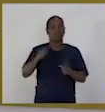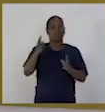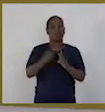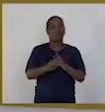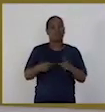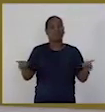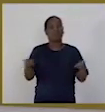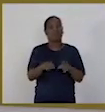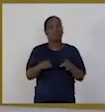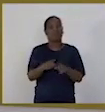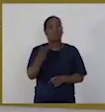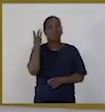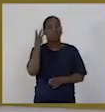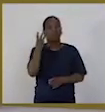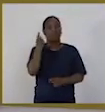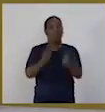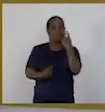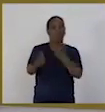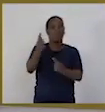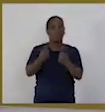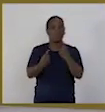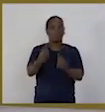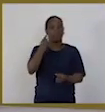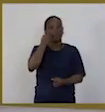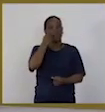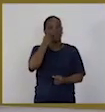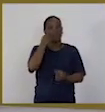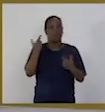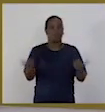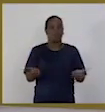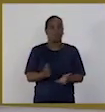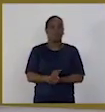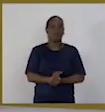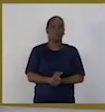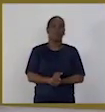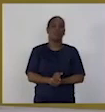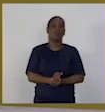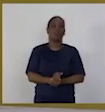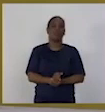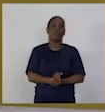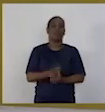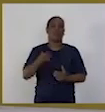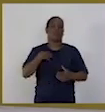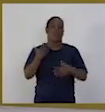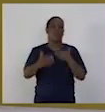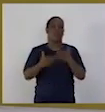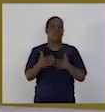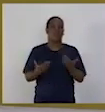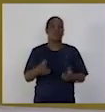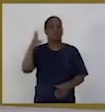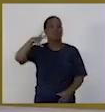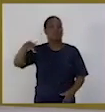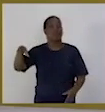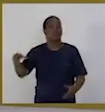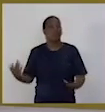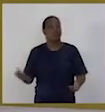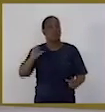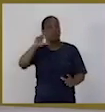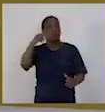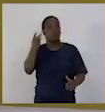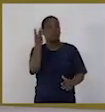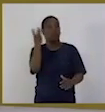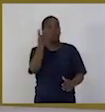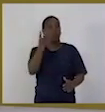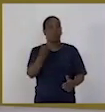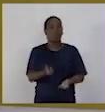tres factores que tenemos en presencia en estas tres. ¿Qué hay que hacer? Es buscar en cuál de las